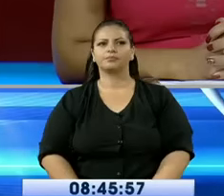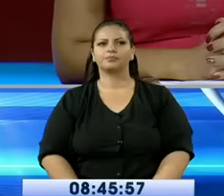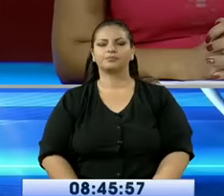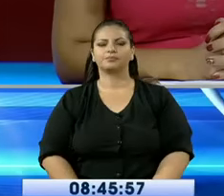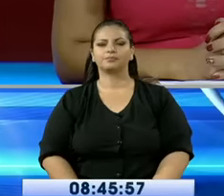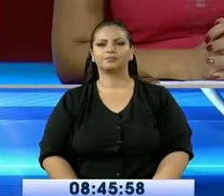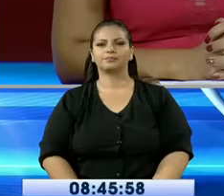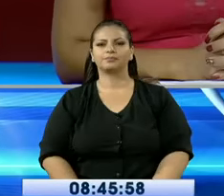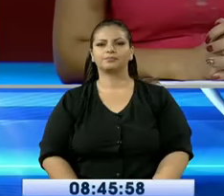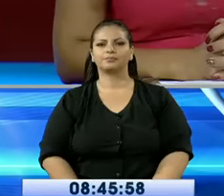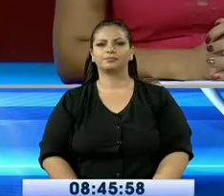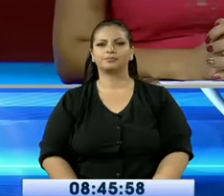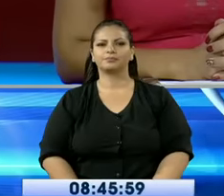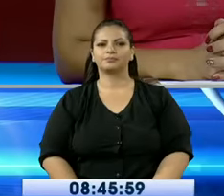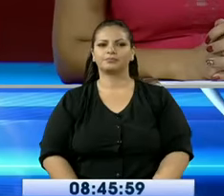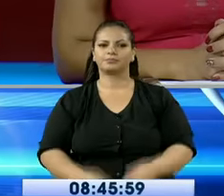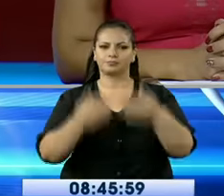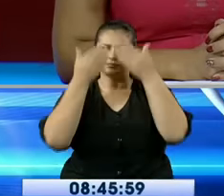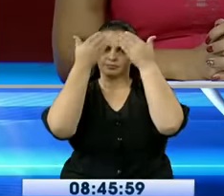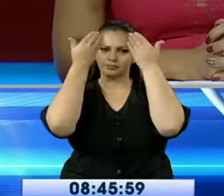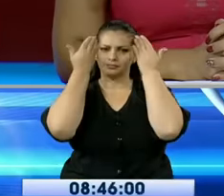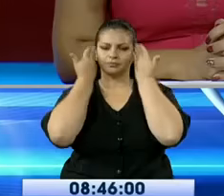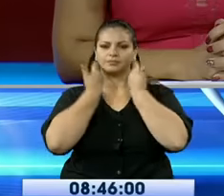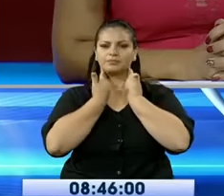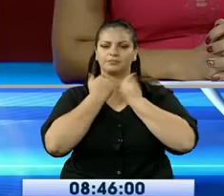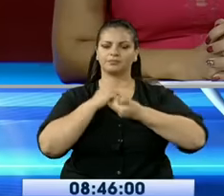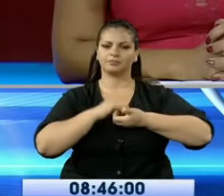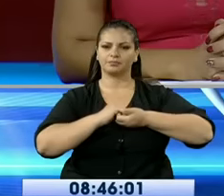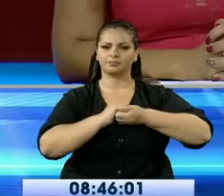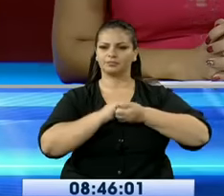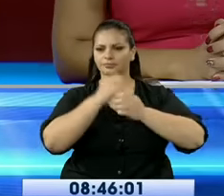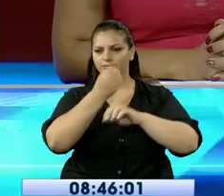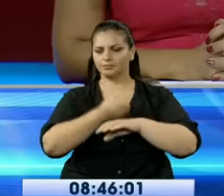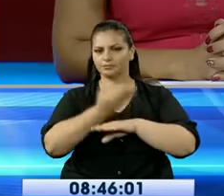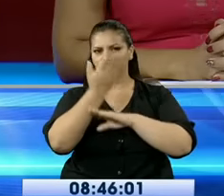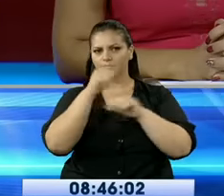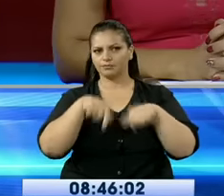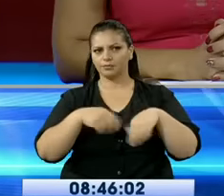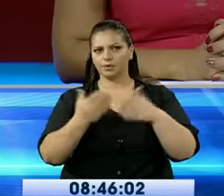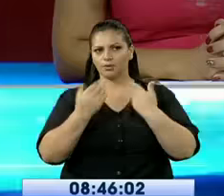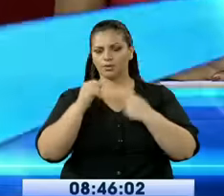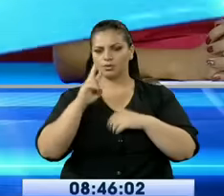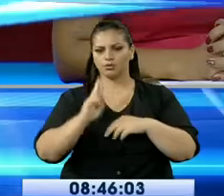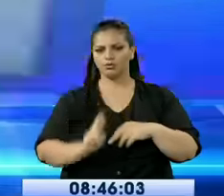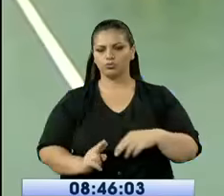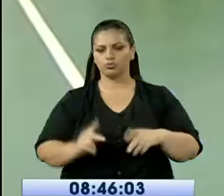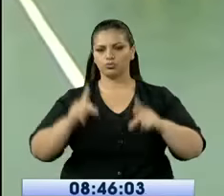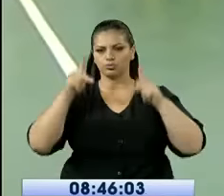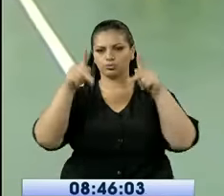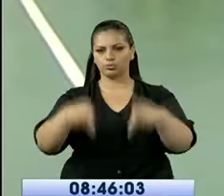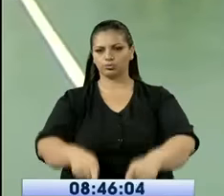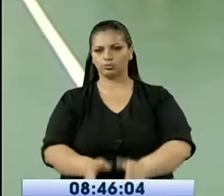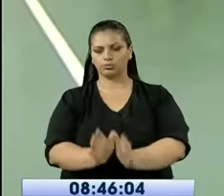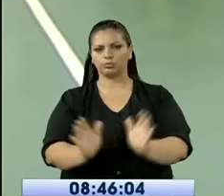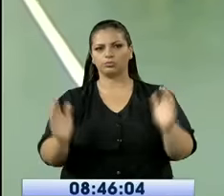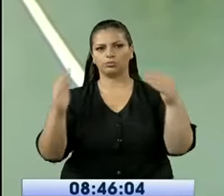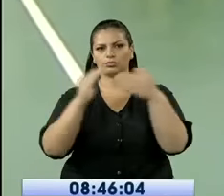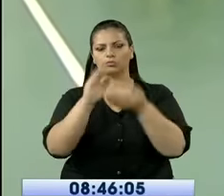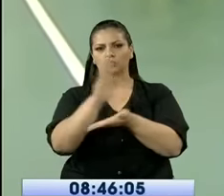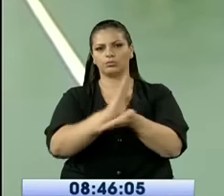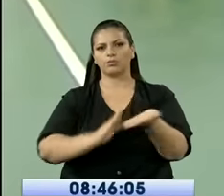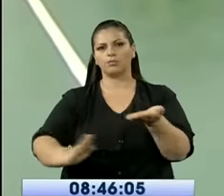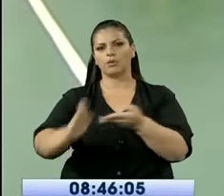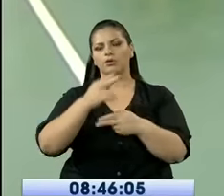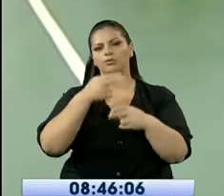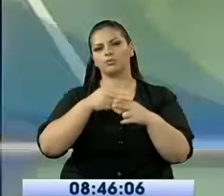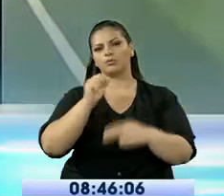Hola, ¿qué tal? Muy buenos días, Roselena, amigos televidentes. Seguimos acá al sur de Guayaquil, en el sector de la cooperativa Antonio Neumann. Estoy en la isla